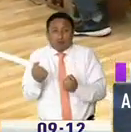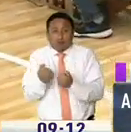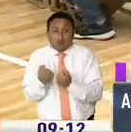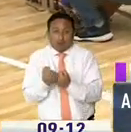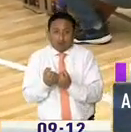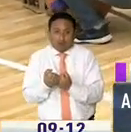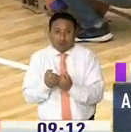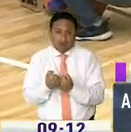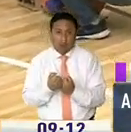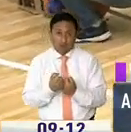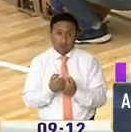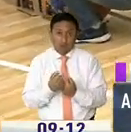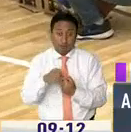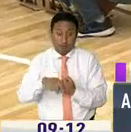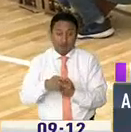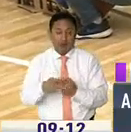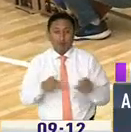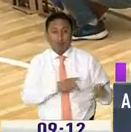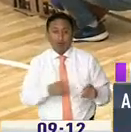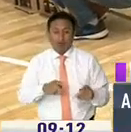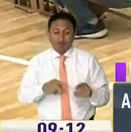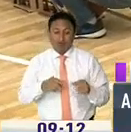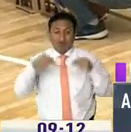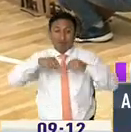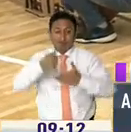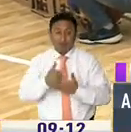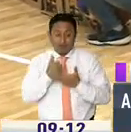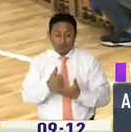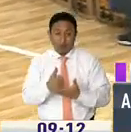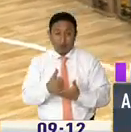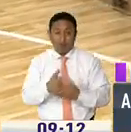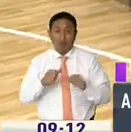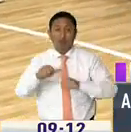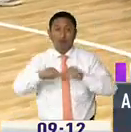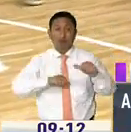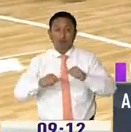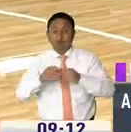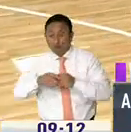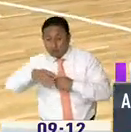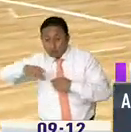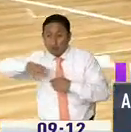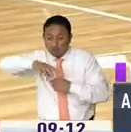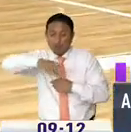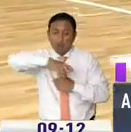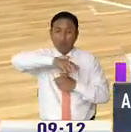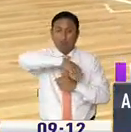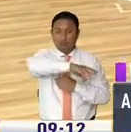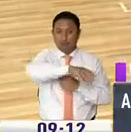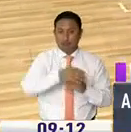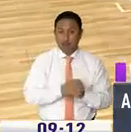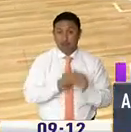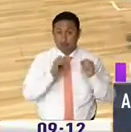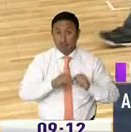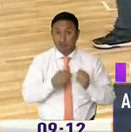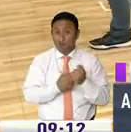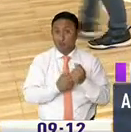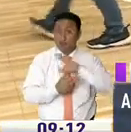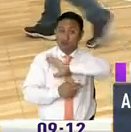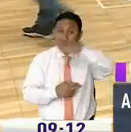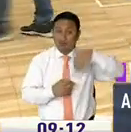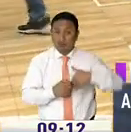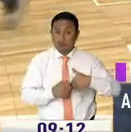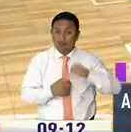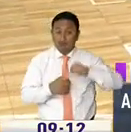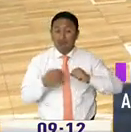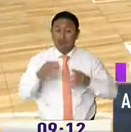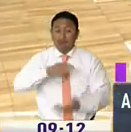un plan para poder canalizar efectivamente a través de las administraciones zonales la mayor cantidad de recursos y la mayor